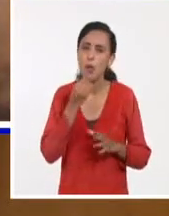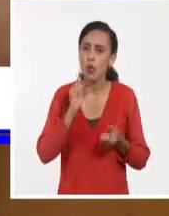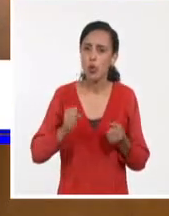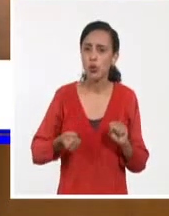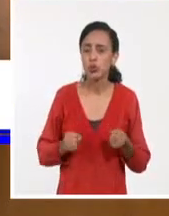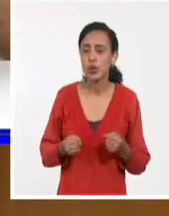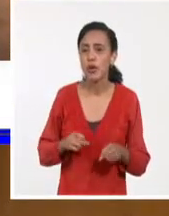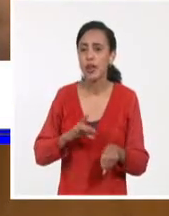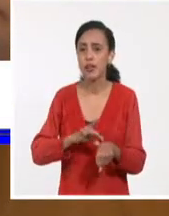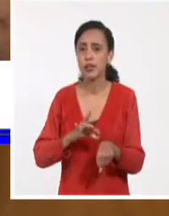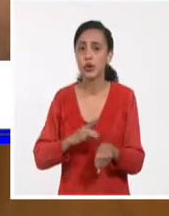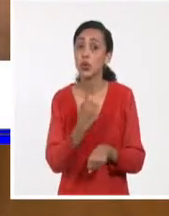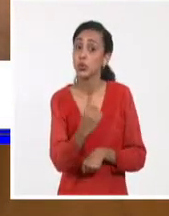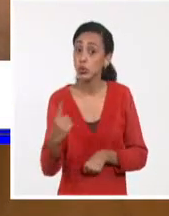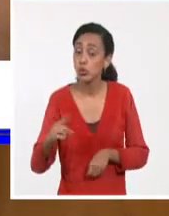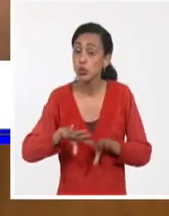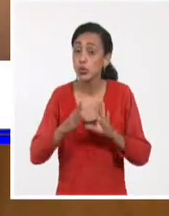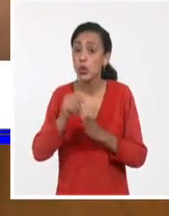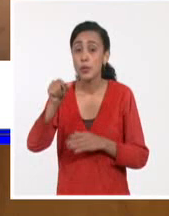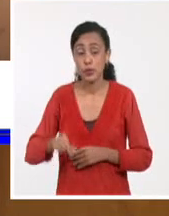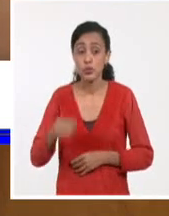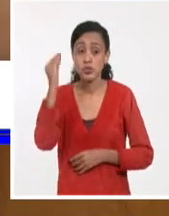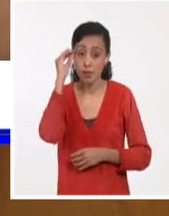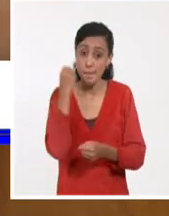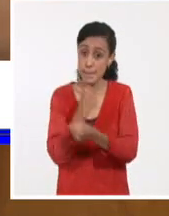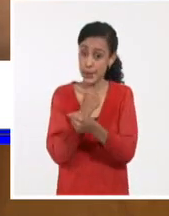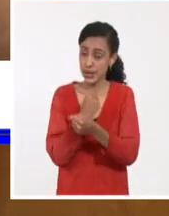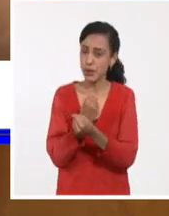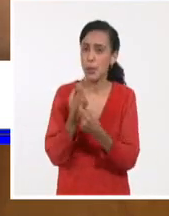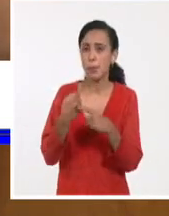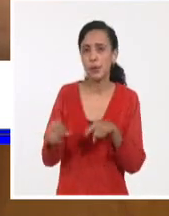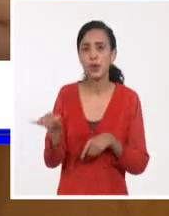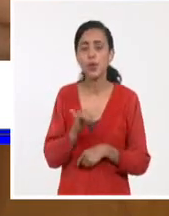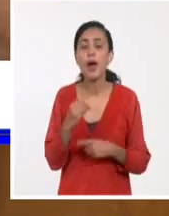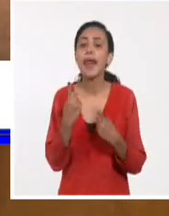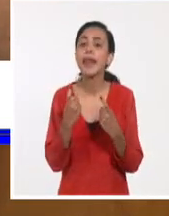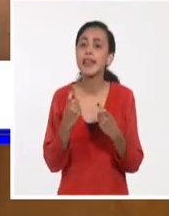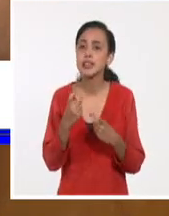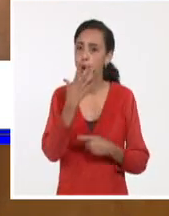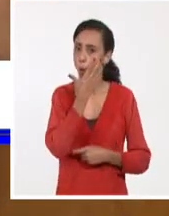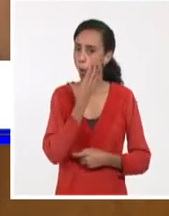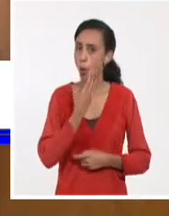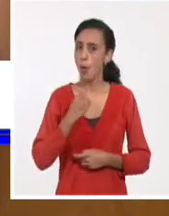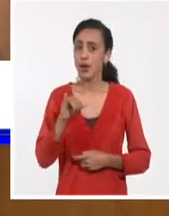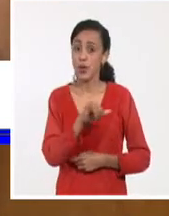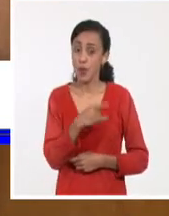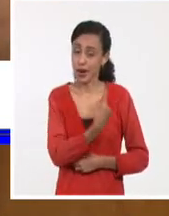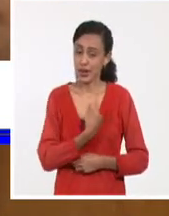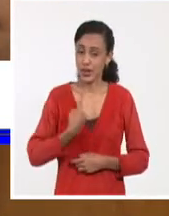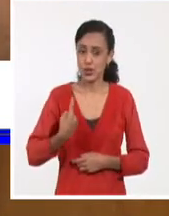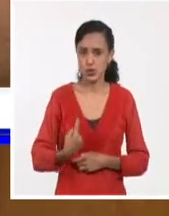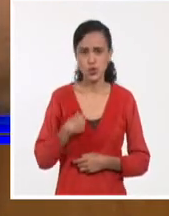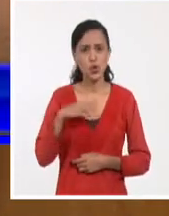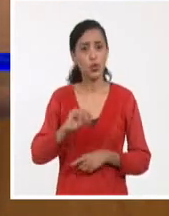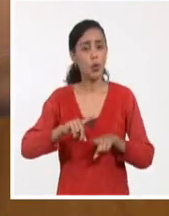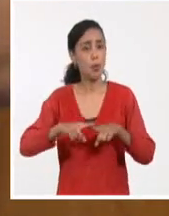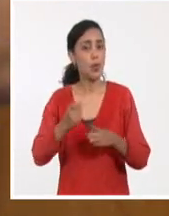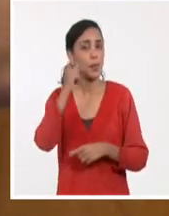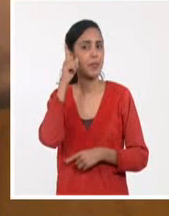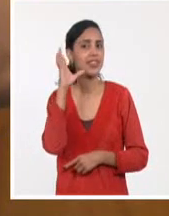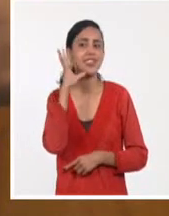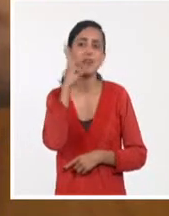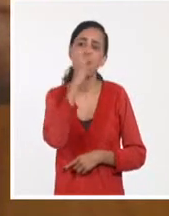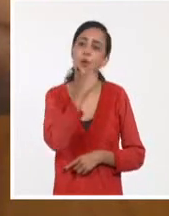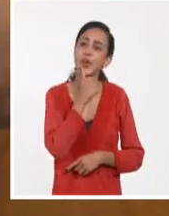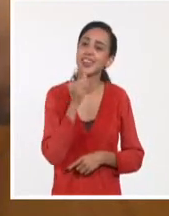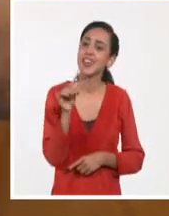haciendo conciencia de lo peligrosa que era ella, pero también que necesitaba de jóvenes como nosotros. Lo digo porque hay experiencias bastante bonitas